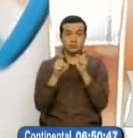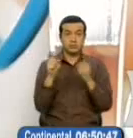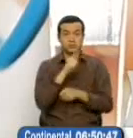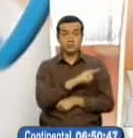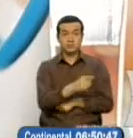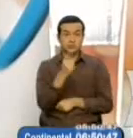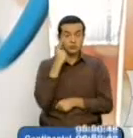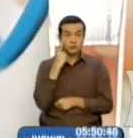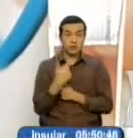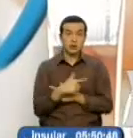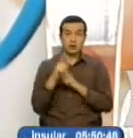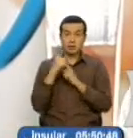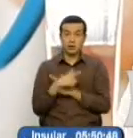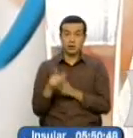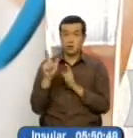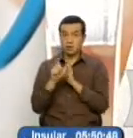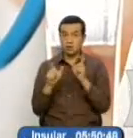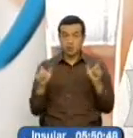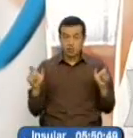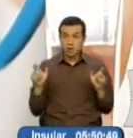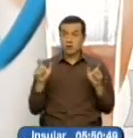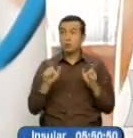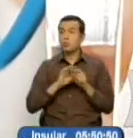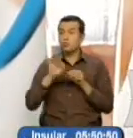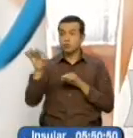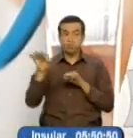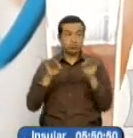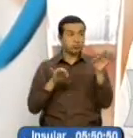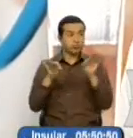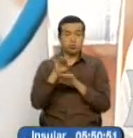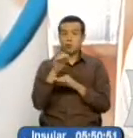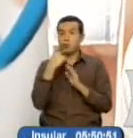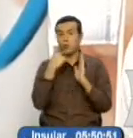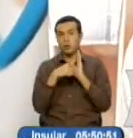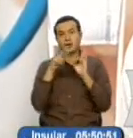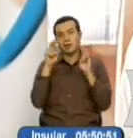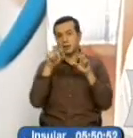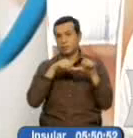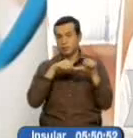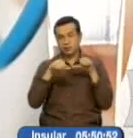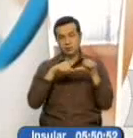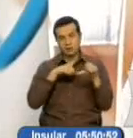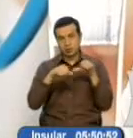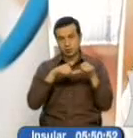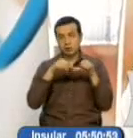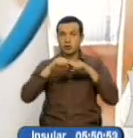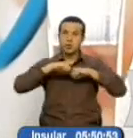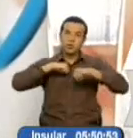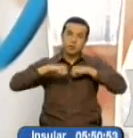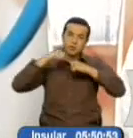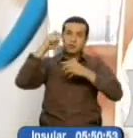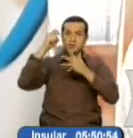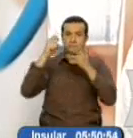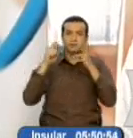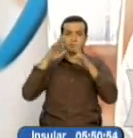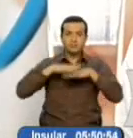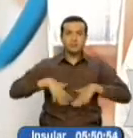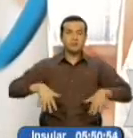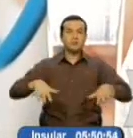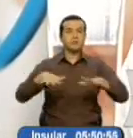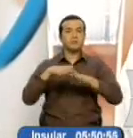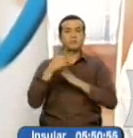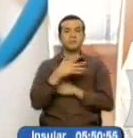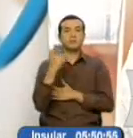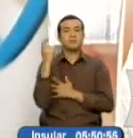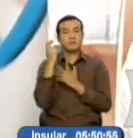fluir libremente entre los subsistemas. Entre ellos, por ejemplo, ya son cuestiones administrativas y operativas a nivel territorial. Para